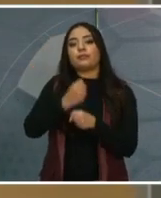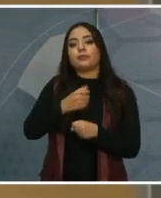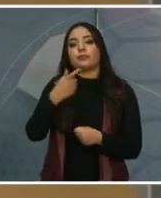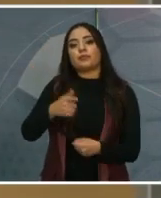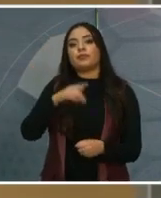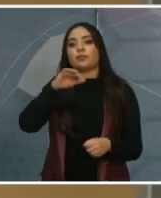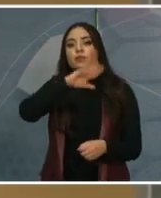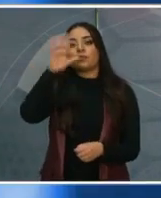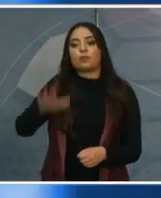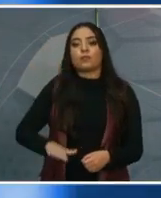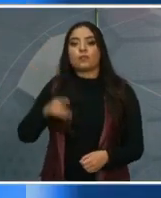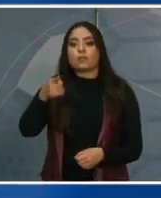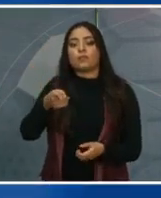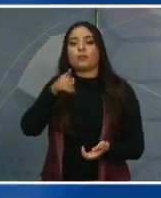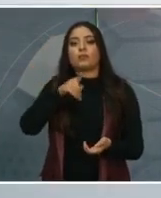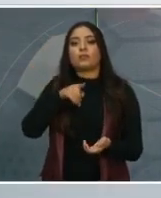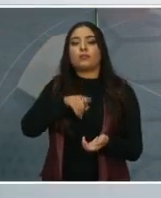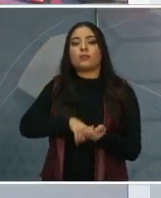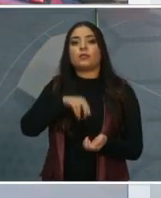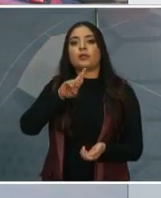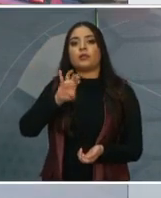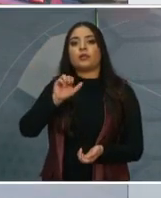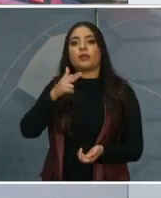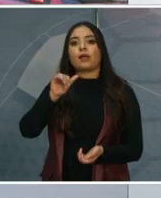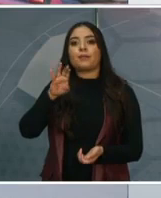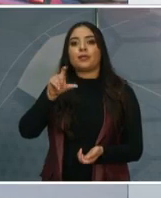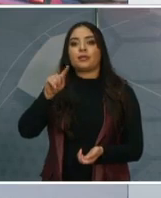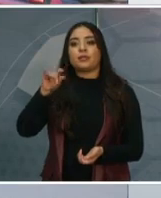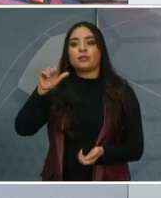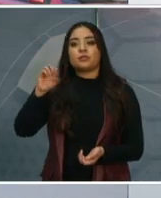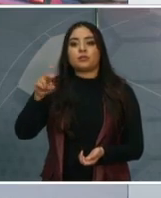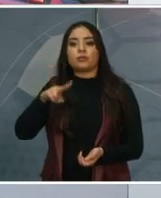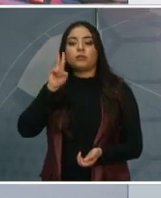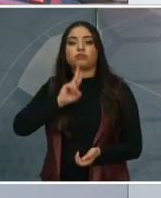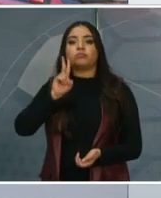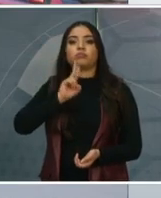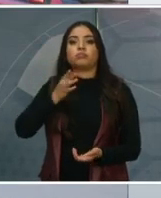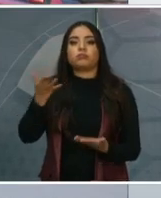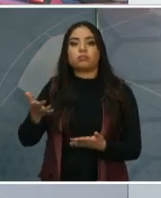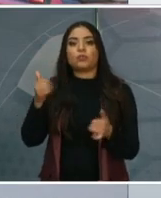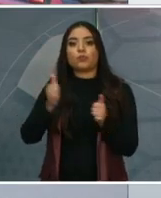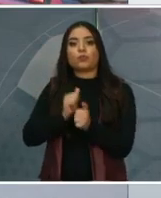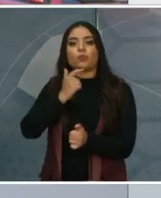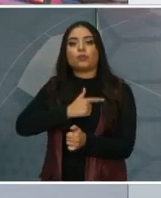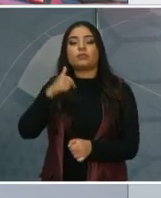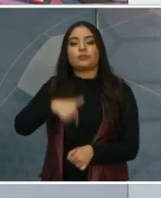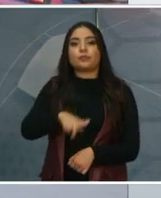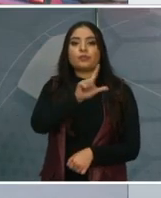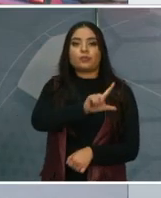de rehabilitación. Carolina, te vemos y te escuchamos con gusto desde la Comarca Lagunera. Adelante, buen día.